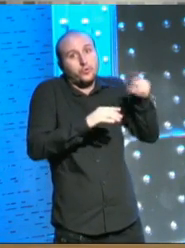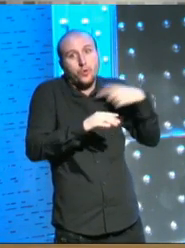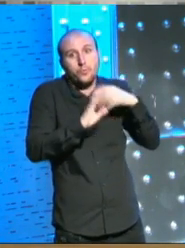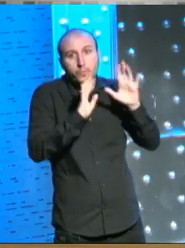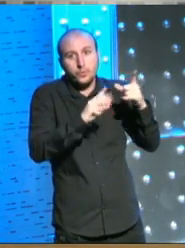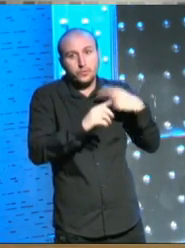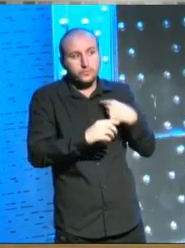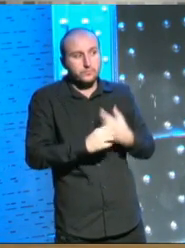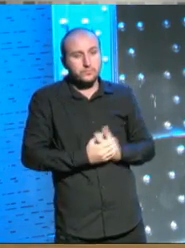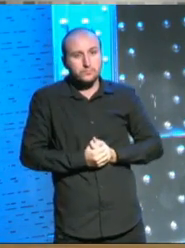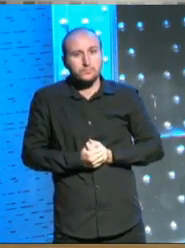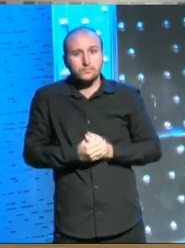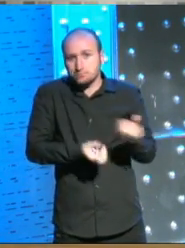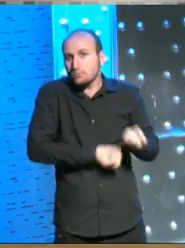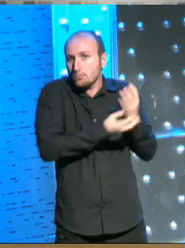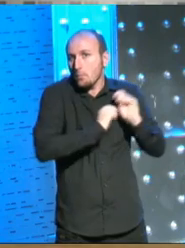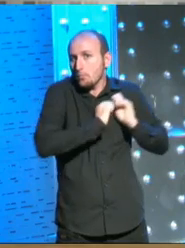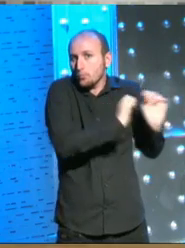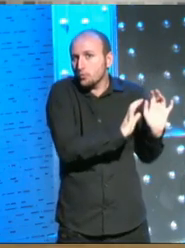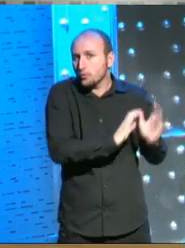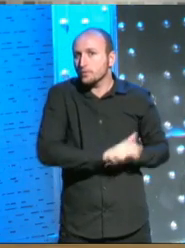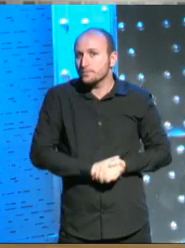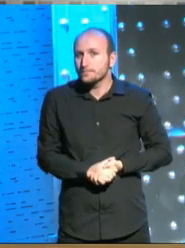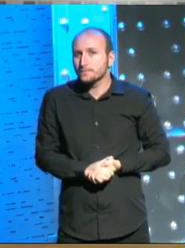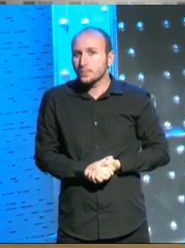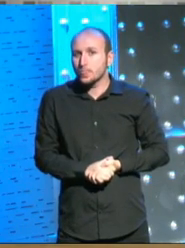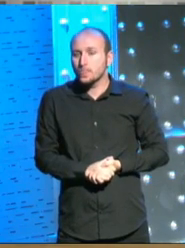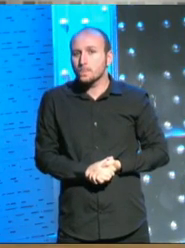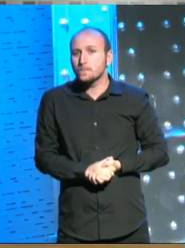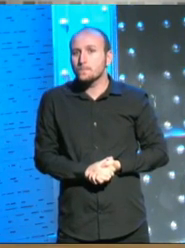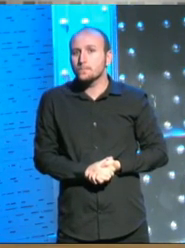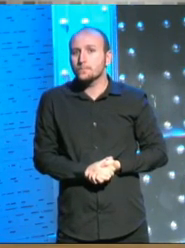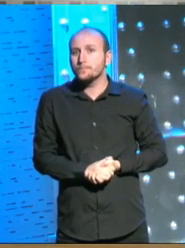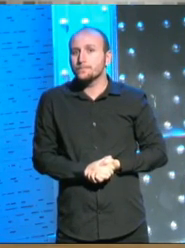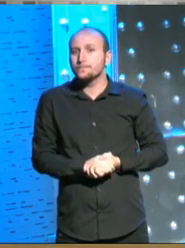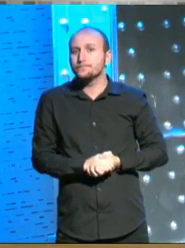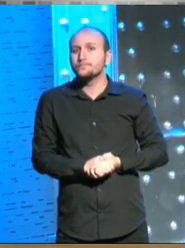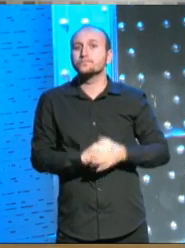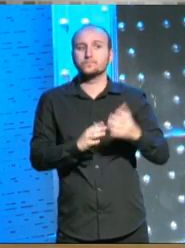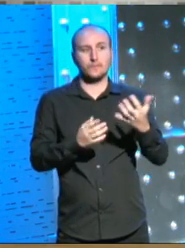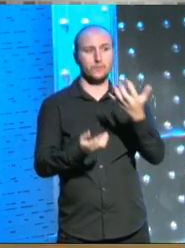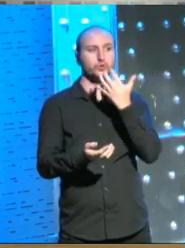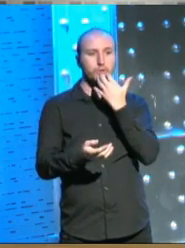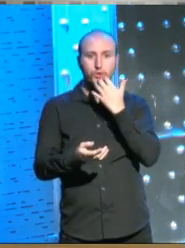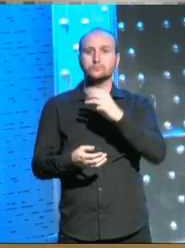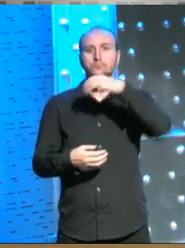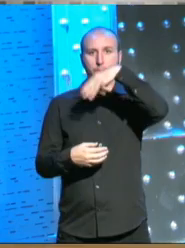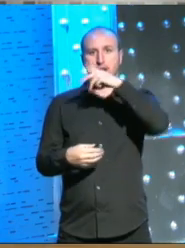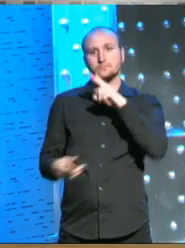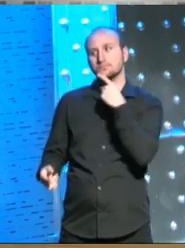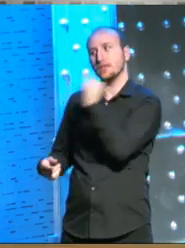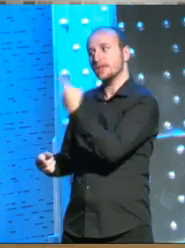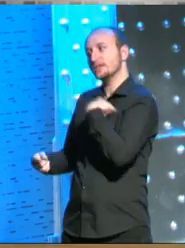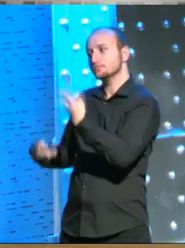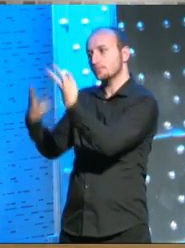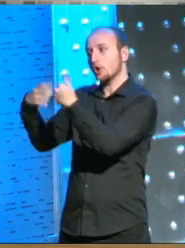cuenta, y tal como lo cuento yo, a lo mejor se lo he inventado. Y cuando Méliès le dijo a Lumière, le compro el aparato,